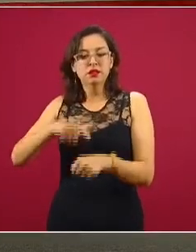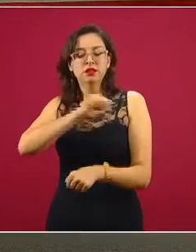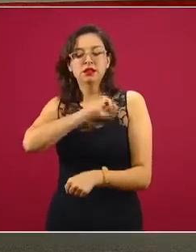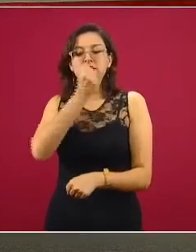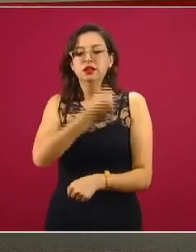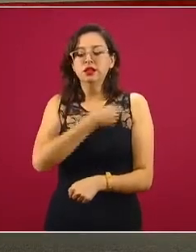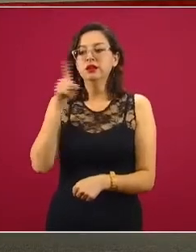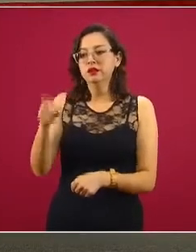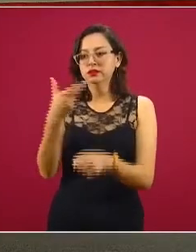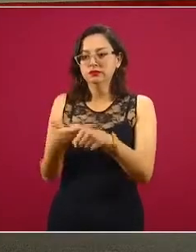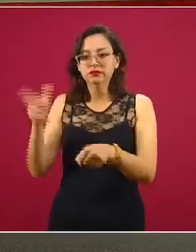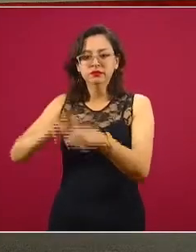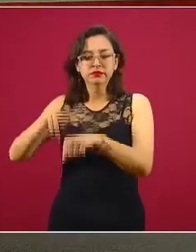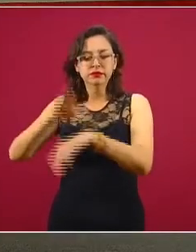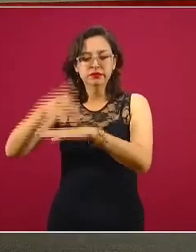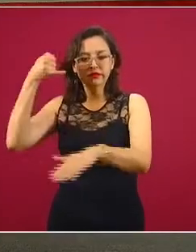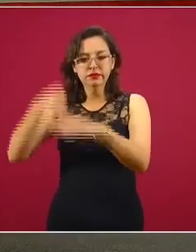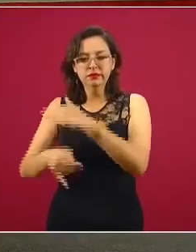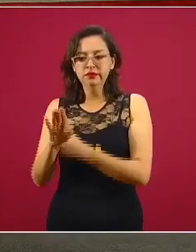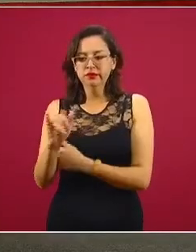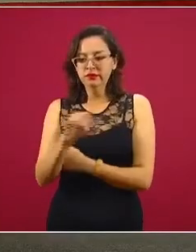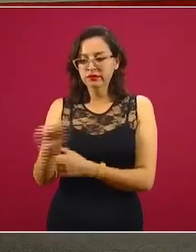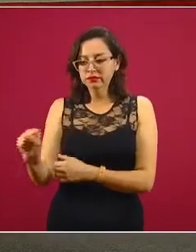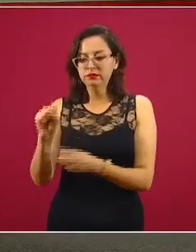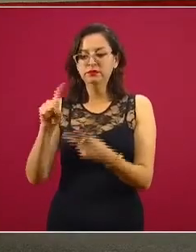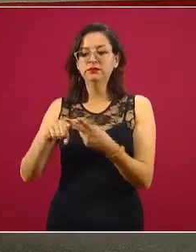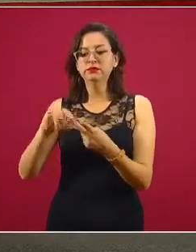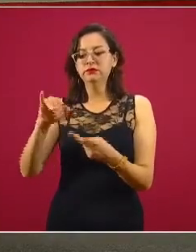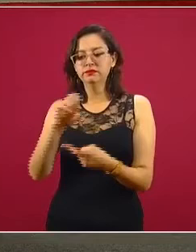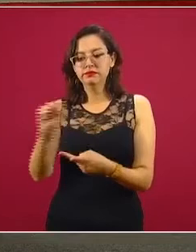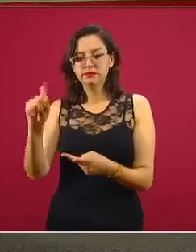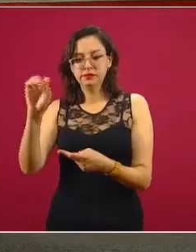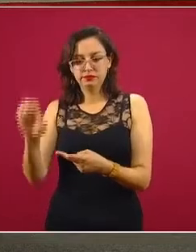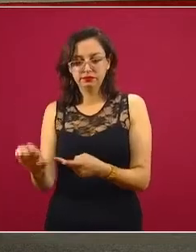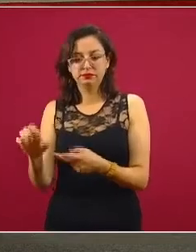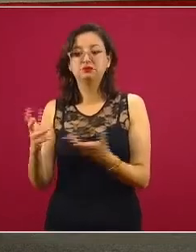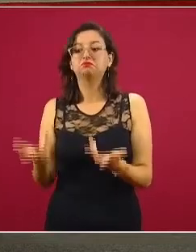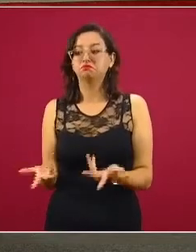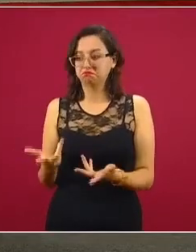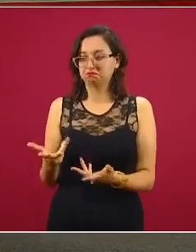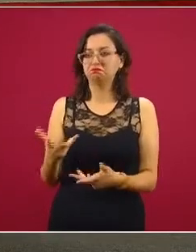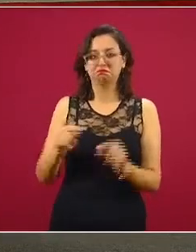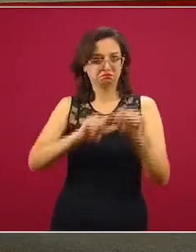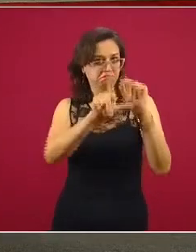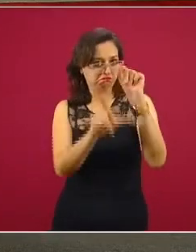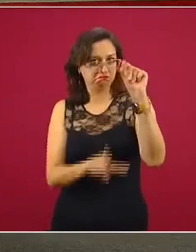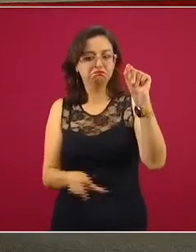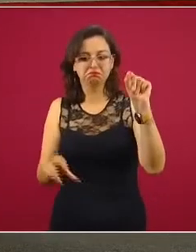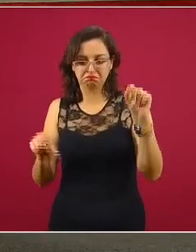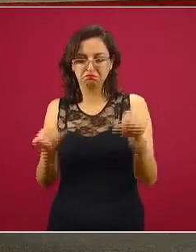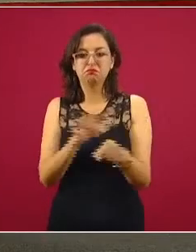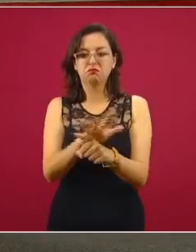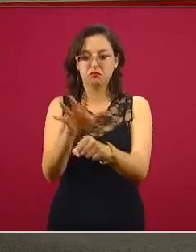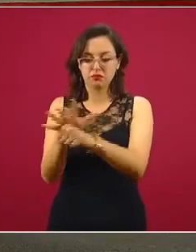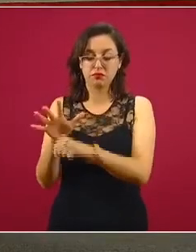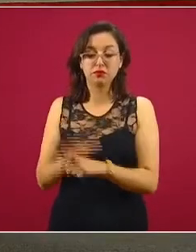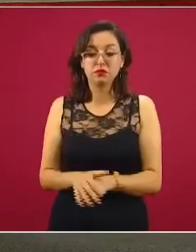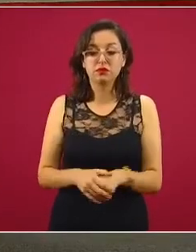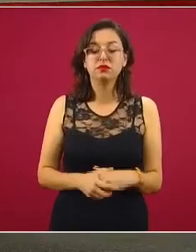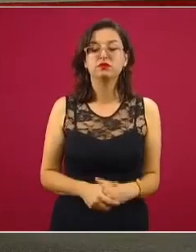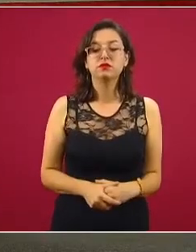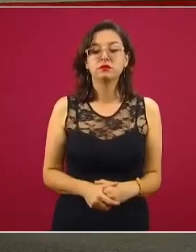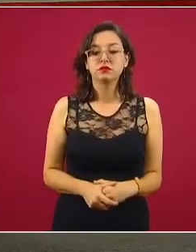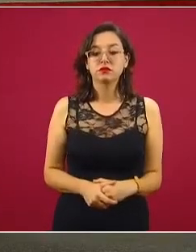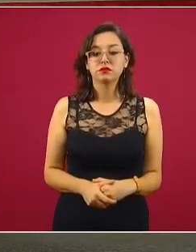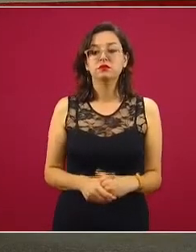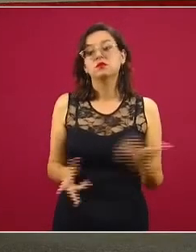de alta especialidad del Seguro Social y del ISSSTE. Y tenemos una buena cobertura territorial. Lo que nos da ahí es esta